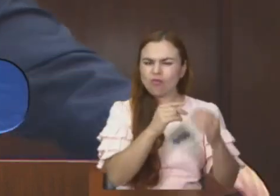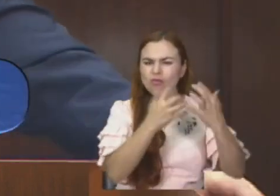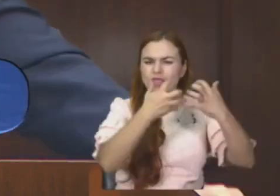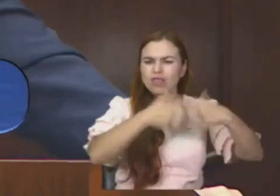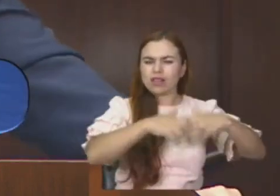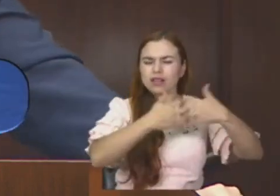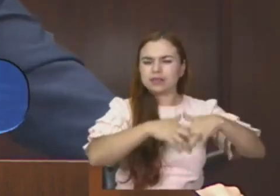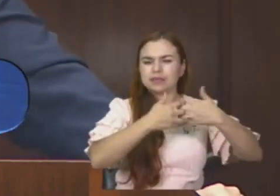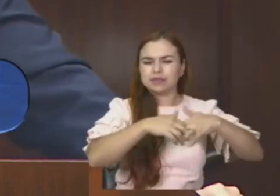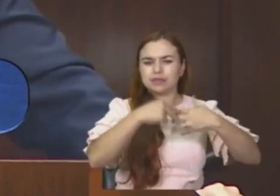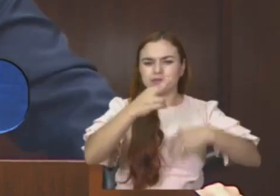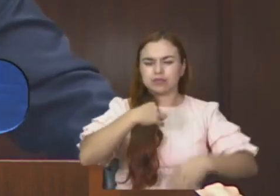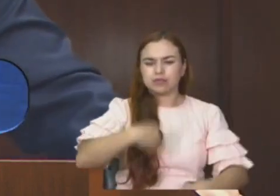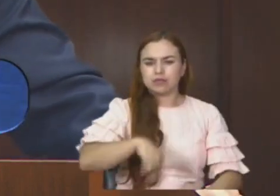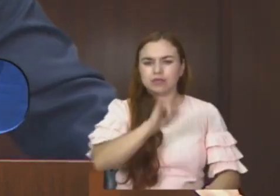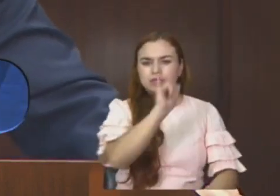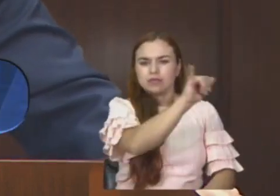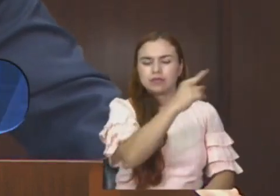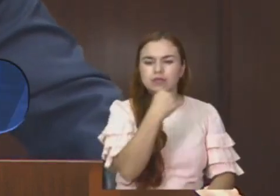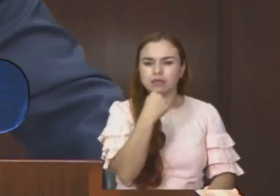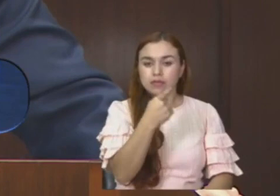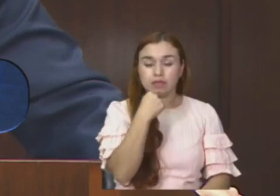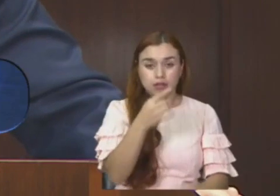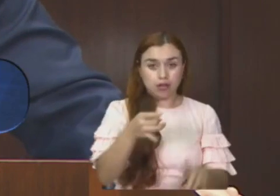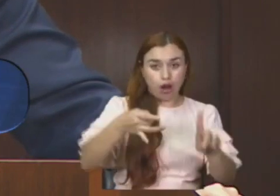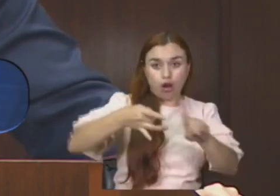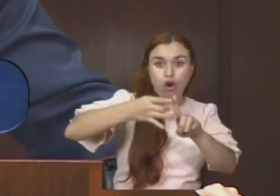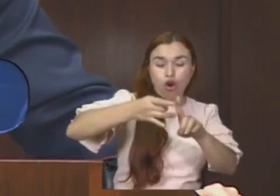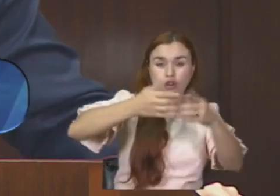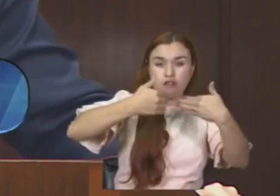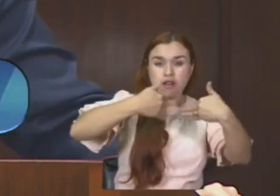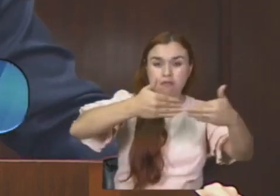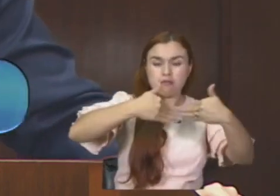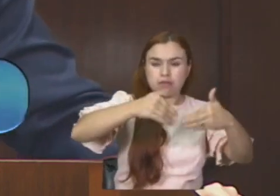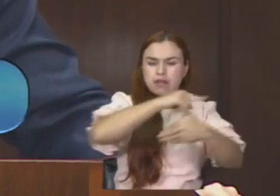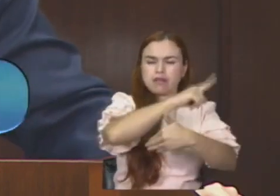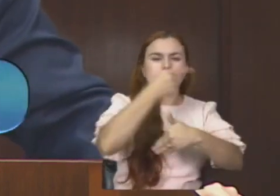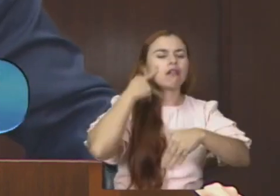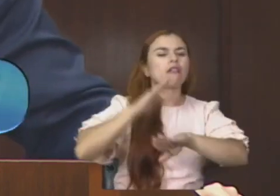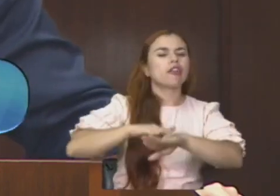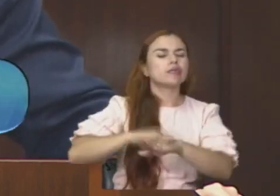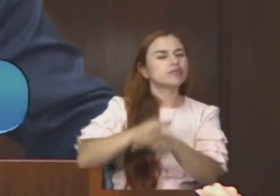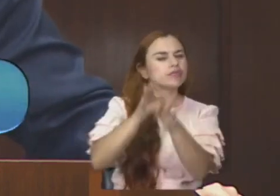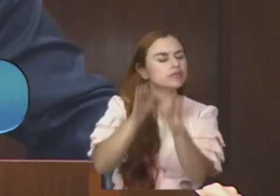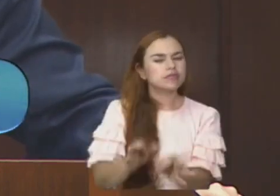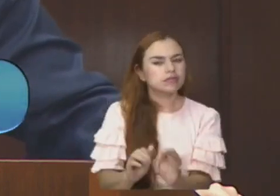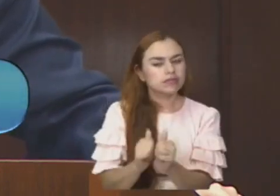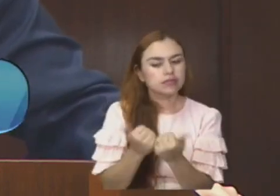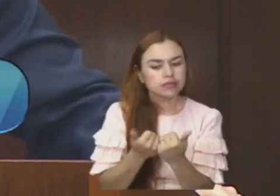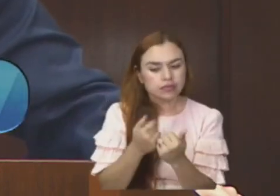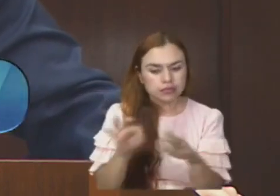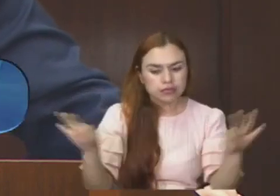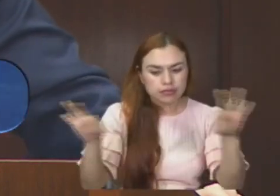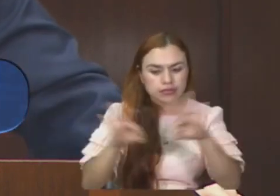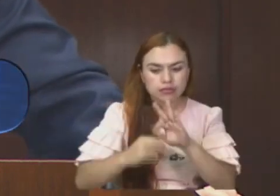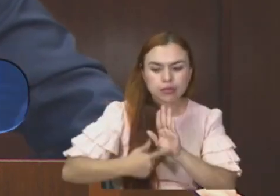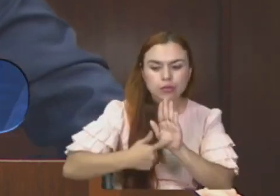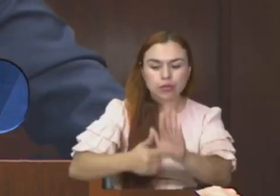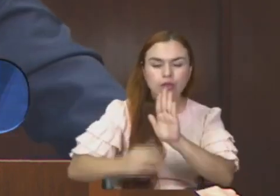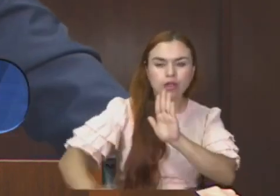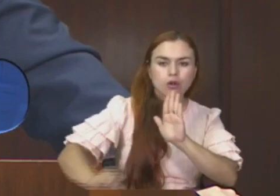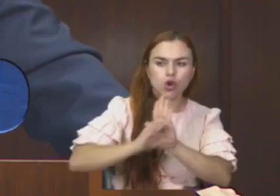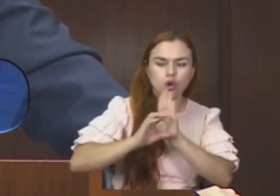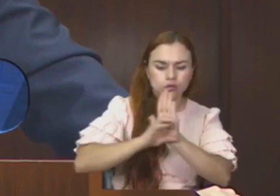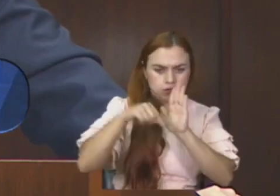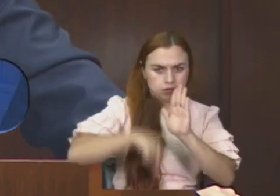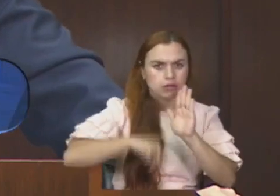propiedad del 10% del proyecto Cobre Panamá? ¿Cómo se justifica esto ante lo dispuesto en nuestra Constitución